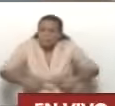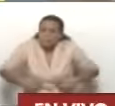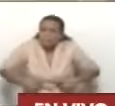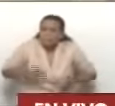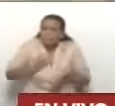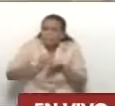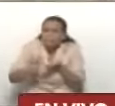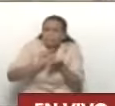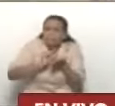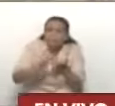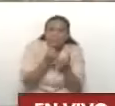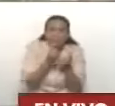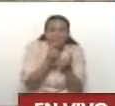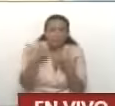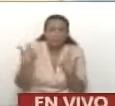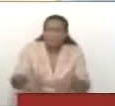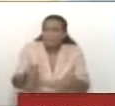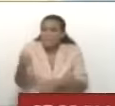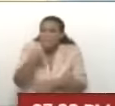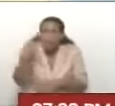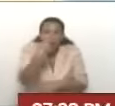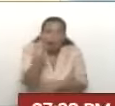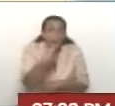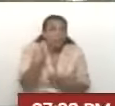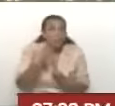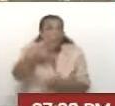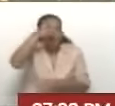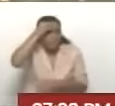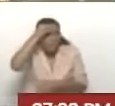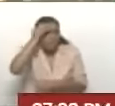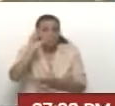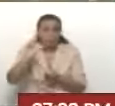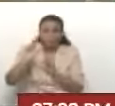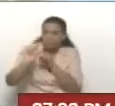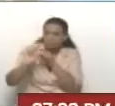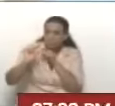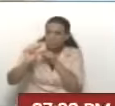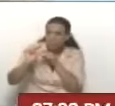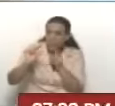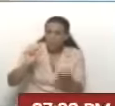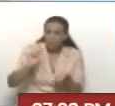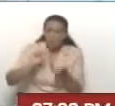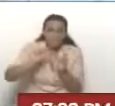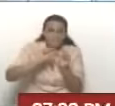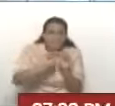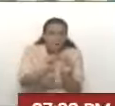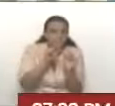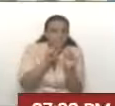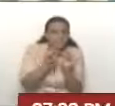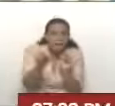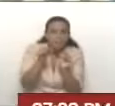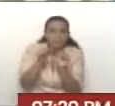recursos, pariendo, compadre. Aprendimos a hacer muchísimo sin nada.